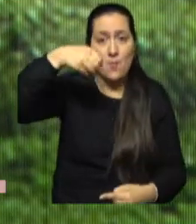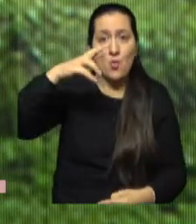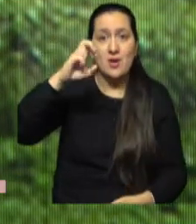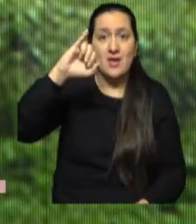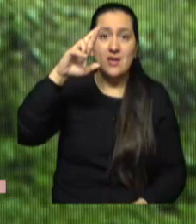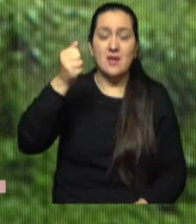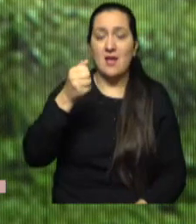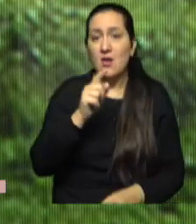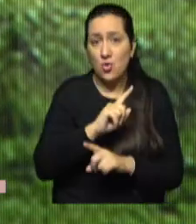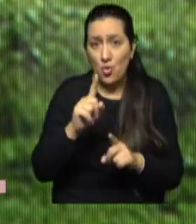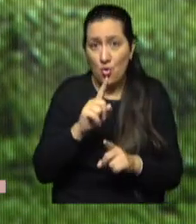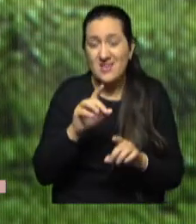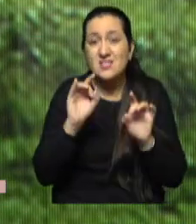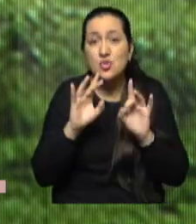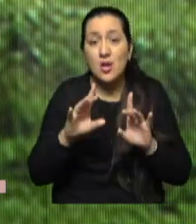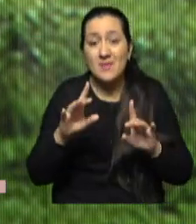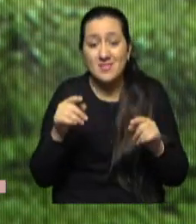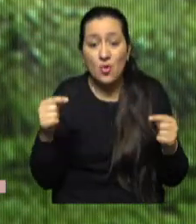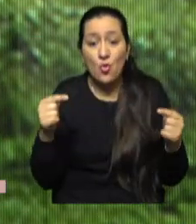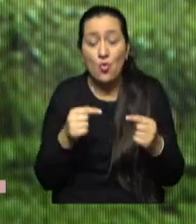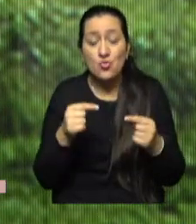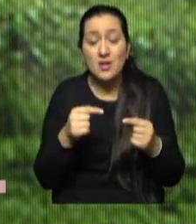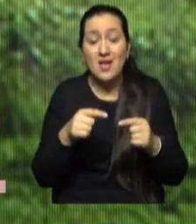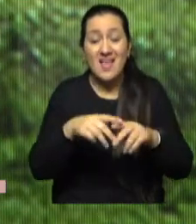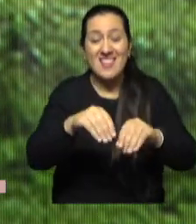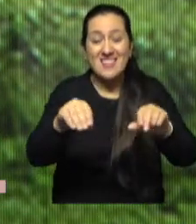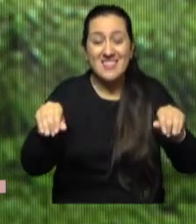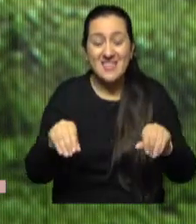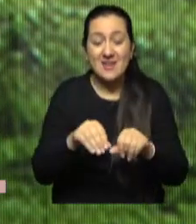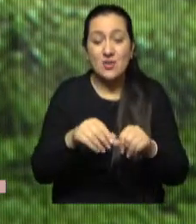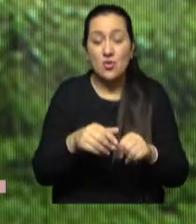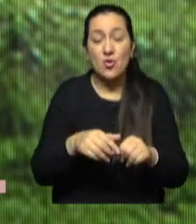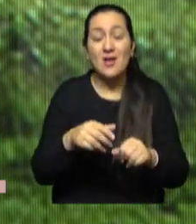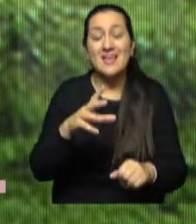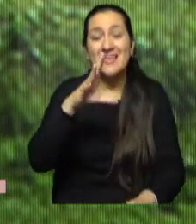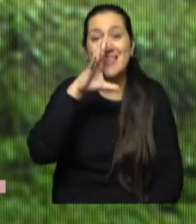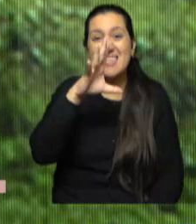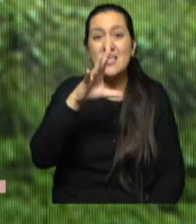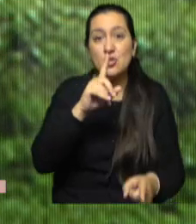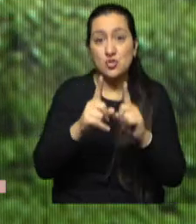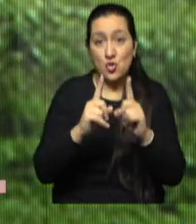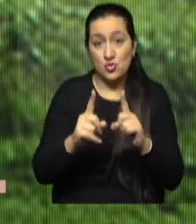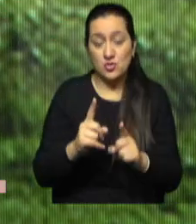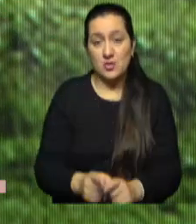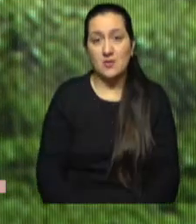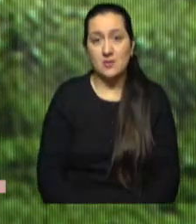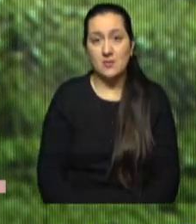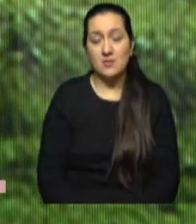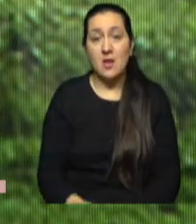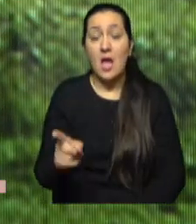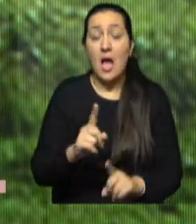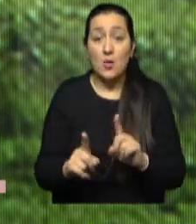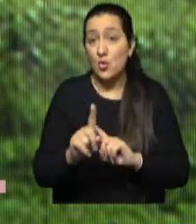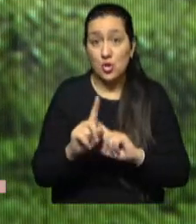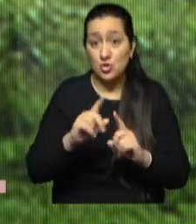al inmueble 511 y uno de los únicos que no son de de la familia vienen y presentan los